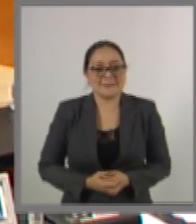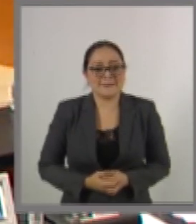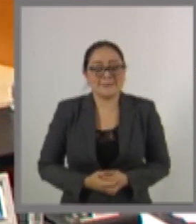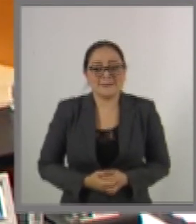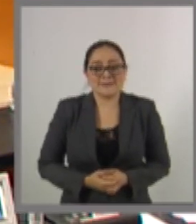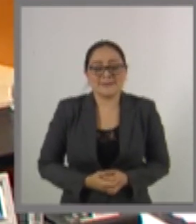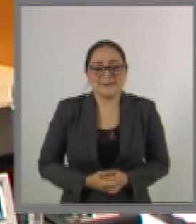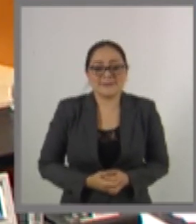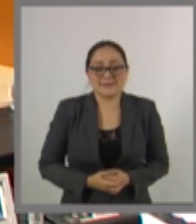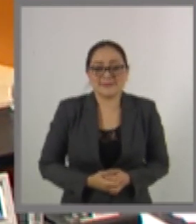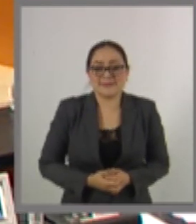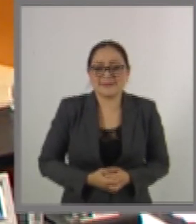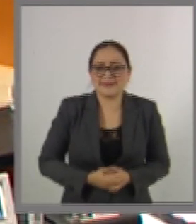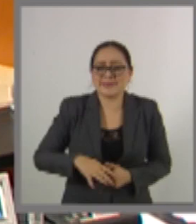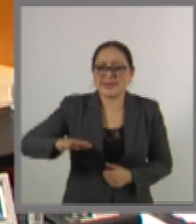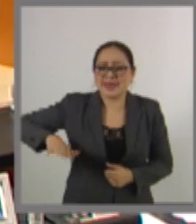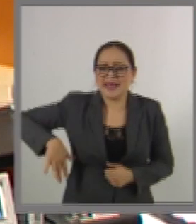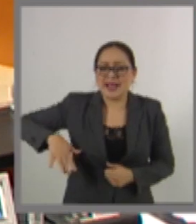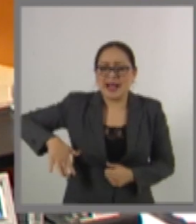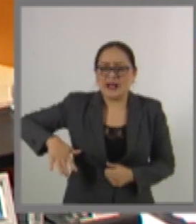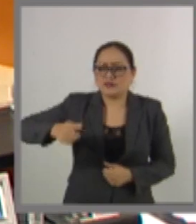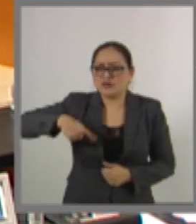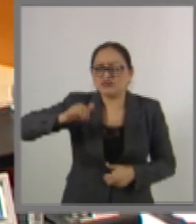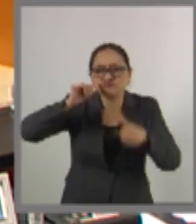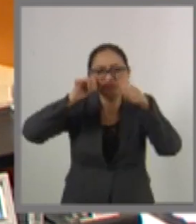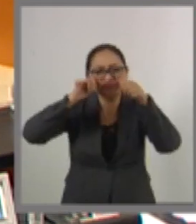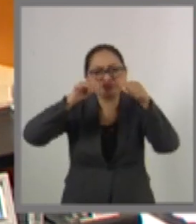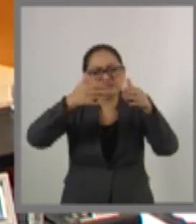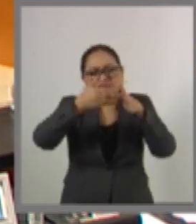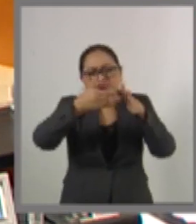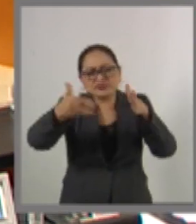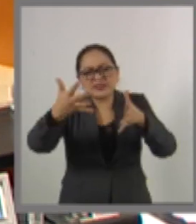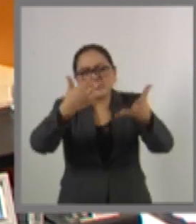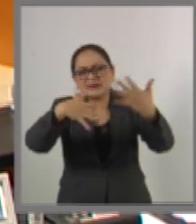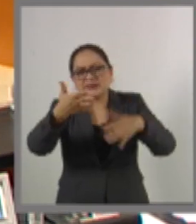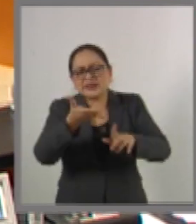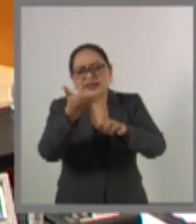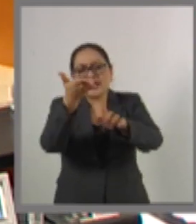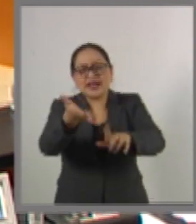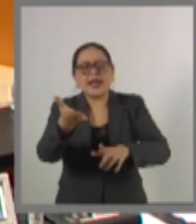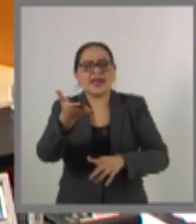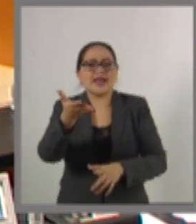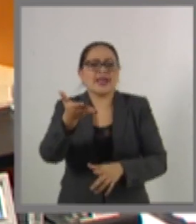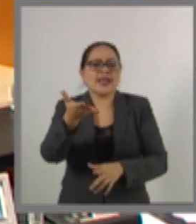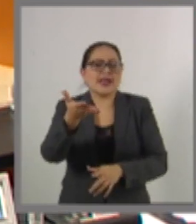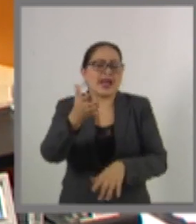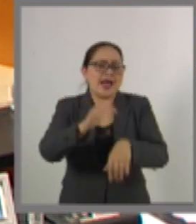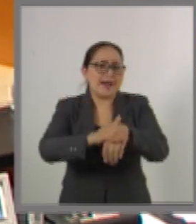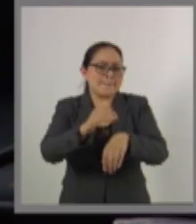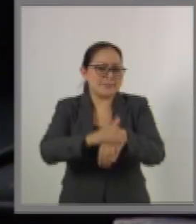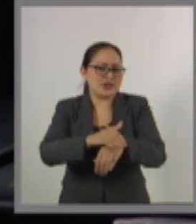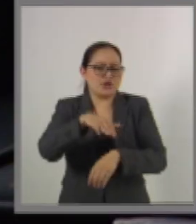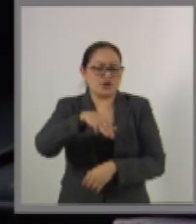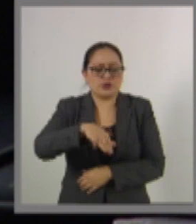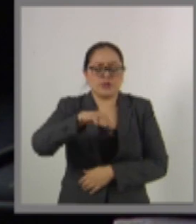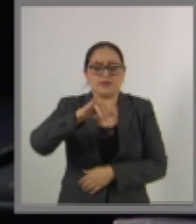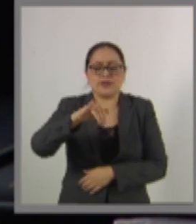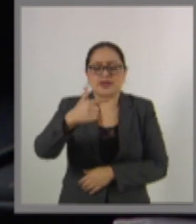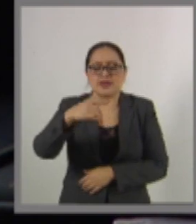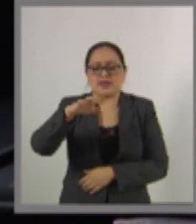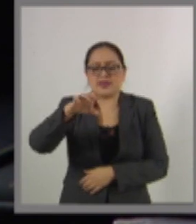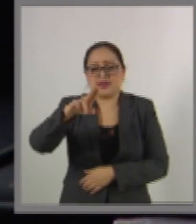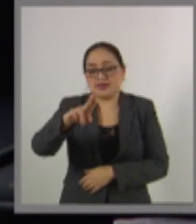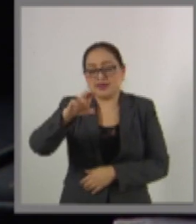Acabamos de escuchar las palabras de nuestro amigo Miguel.